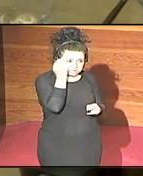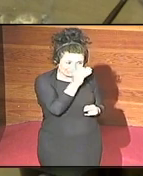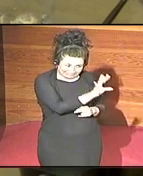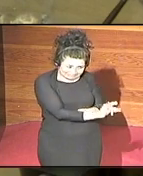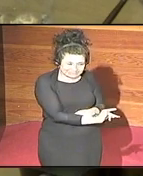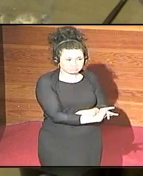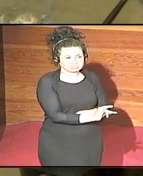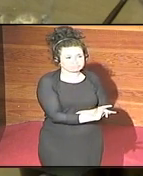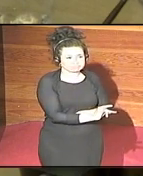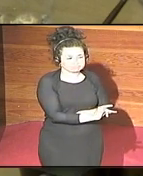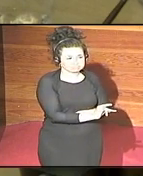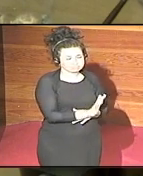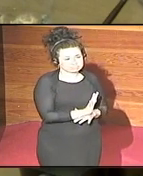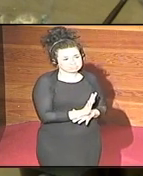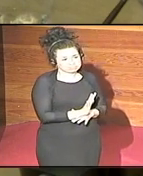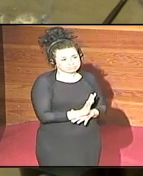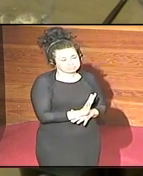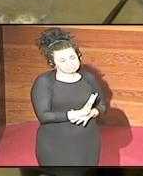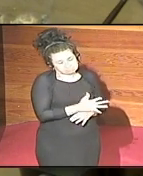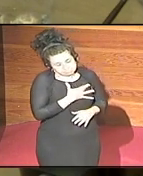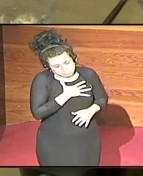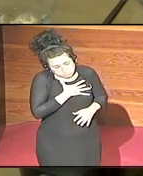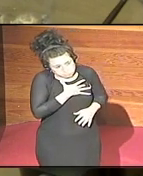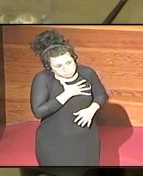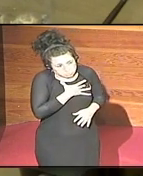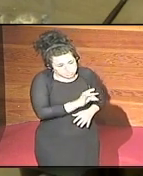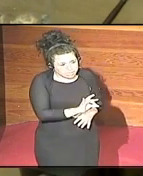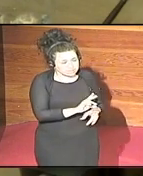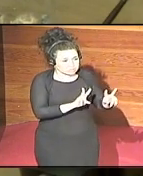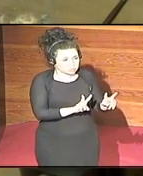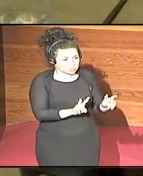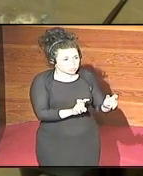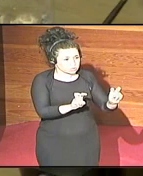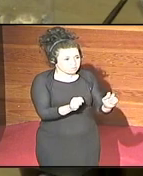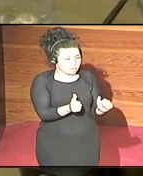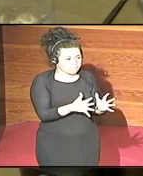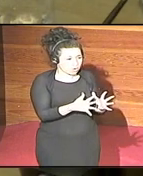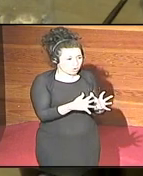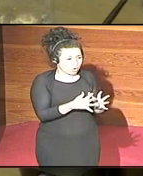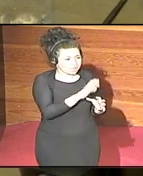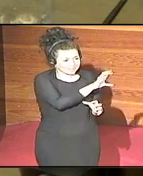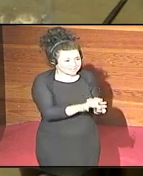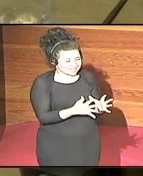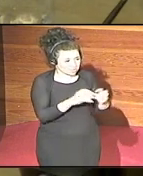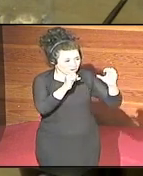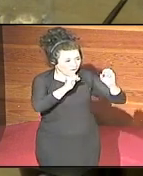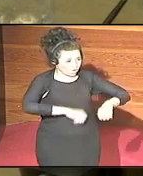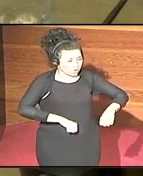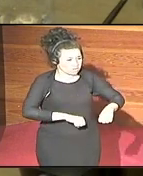sí, como otros, podría ser. Pero esto es una cuestión más de acuerdo entre estados para que esto